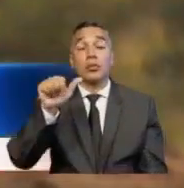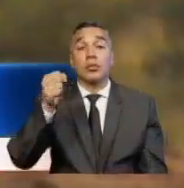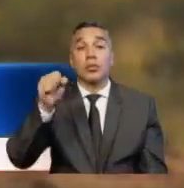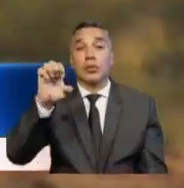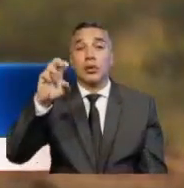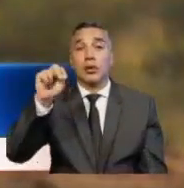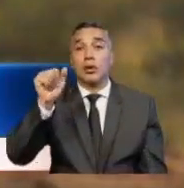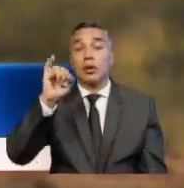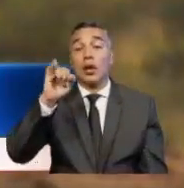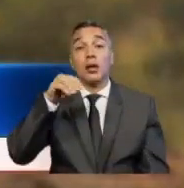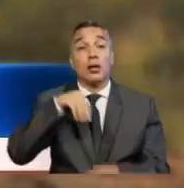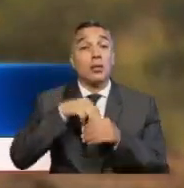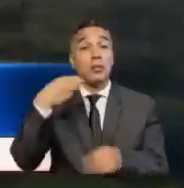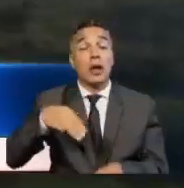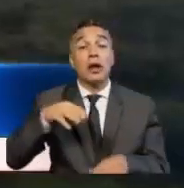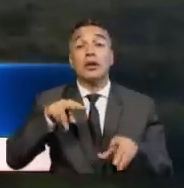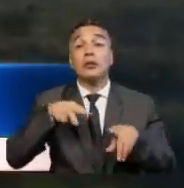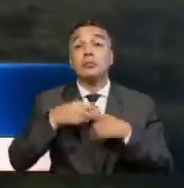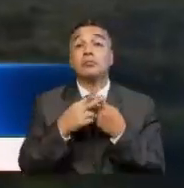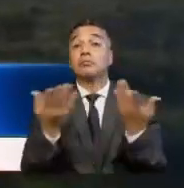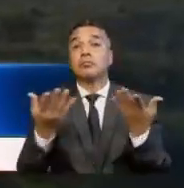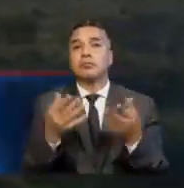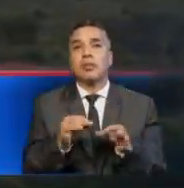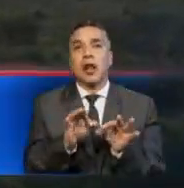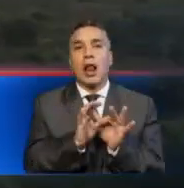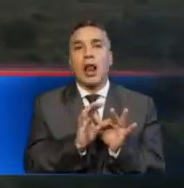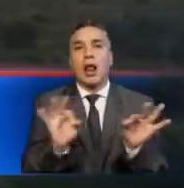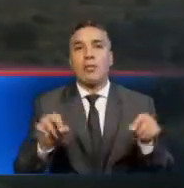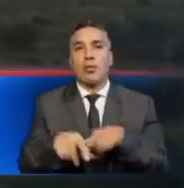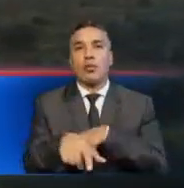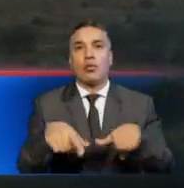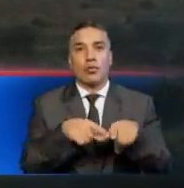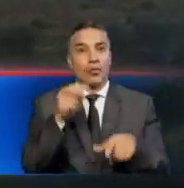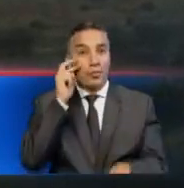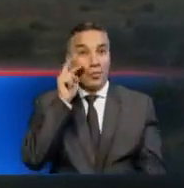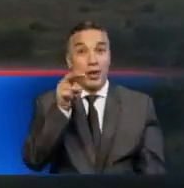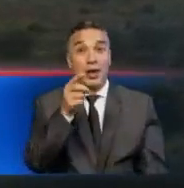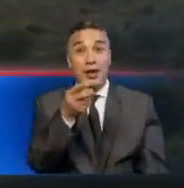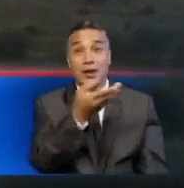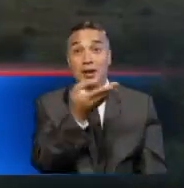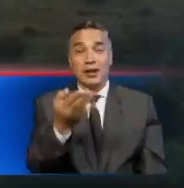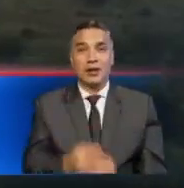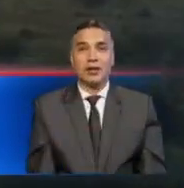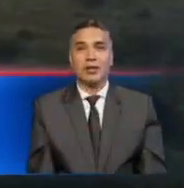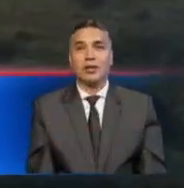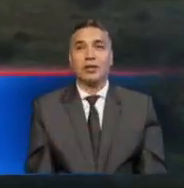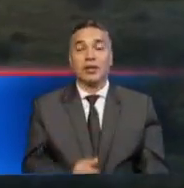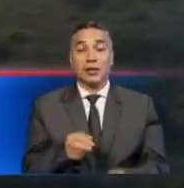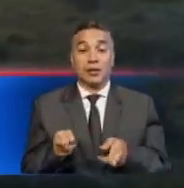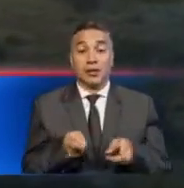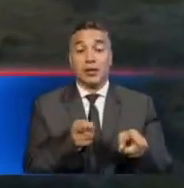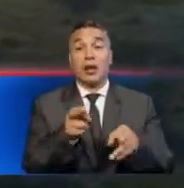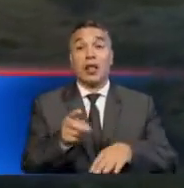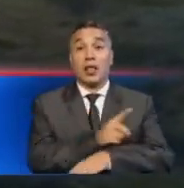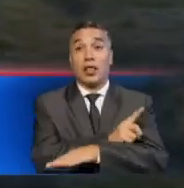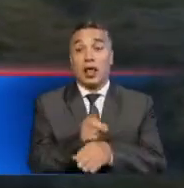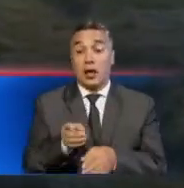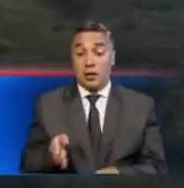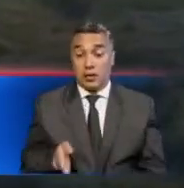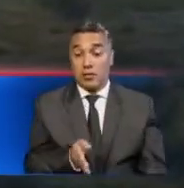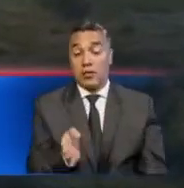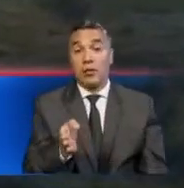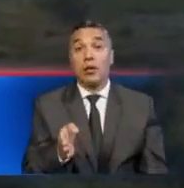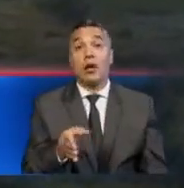que este miércoles van a limpiar justo el sector que ustedes están observando. Está entre el río Daule y